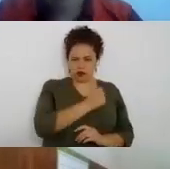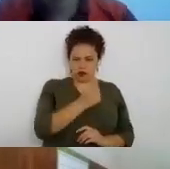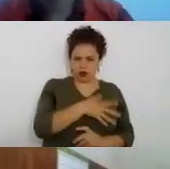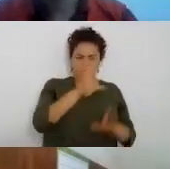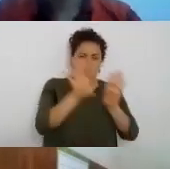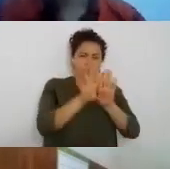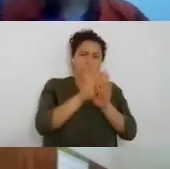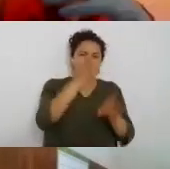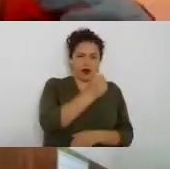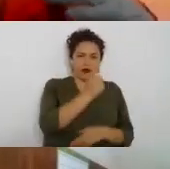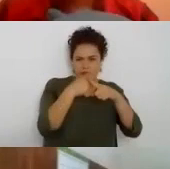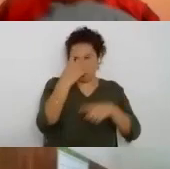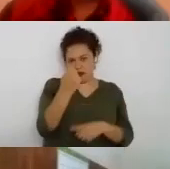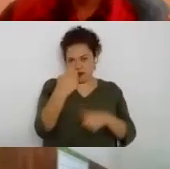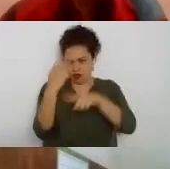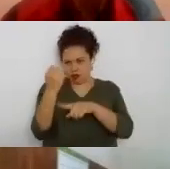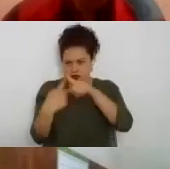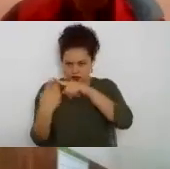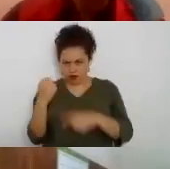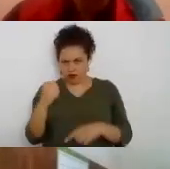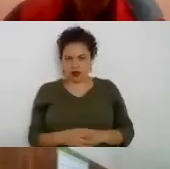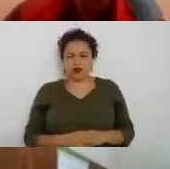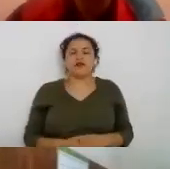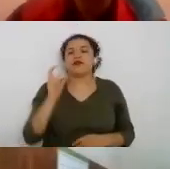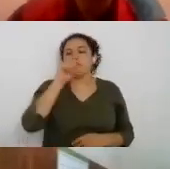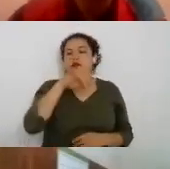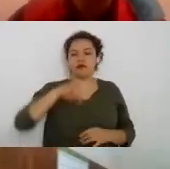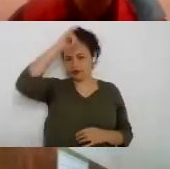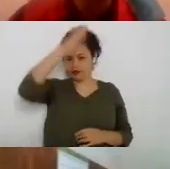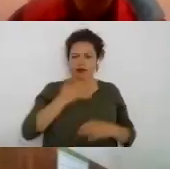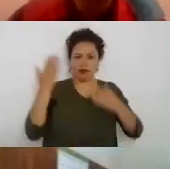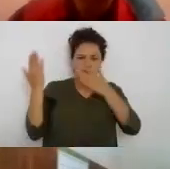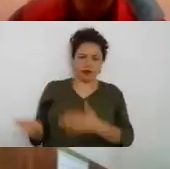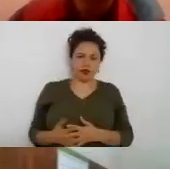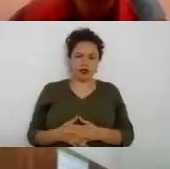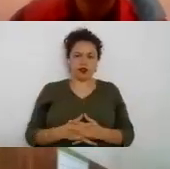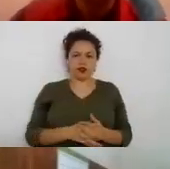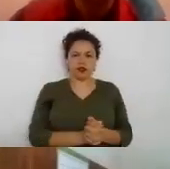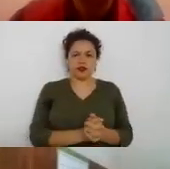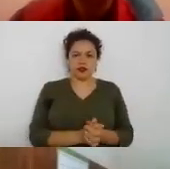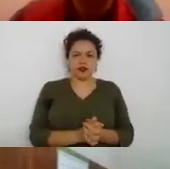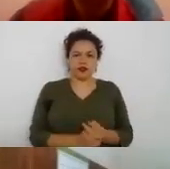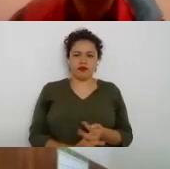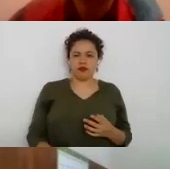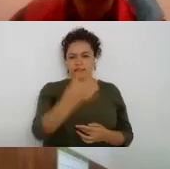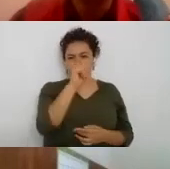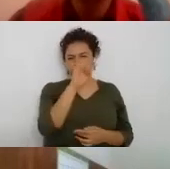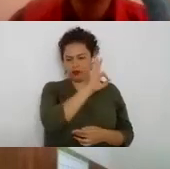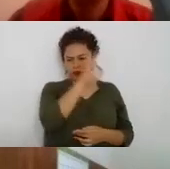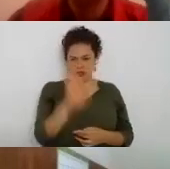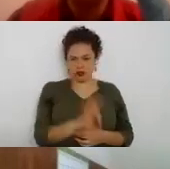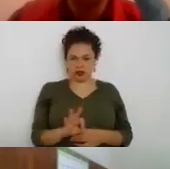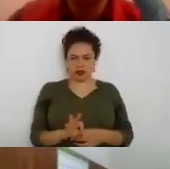esto? Como podemos ver aquí en la imagen, el 9% va a representar